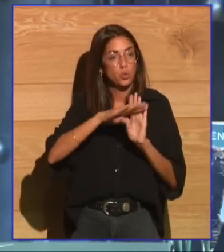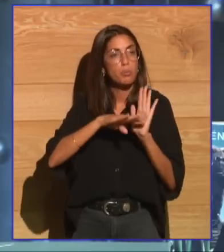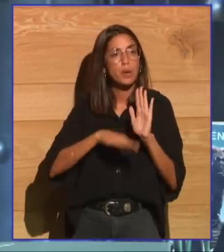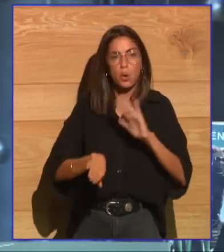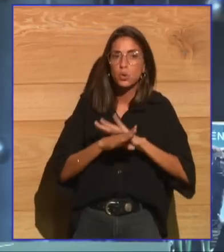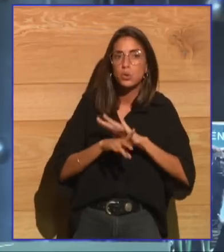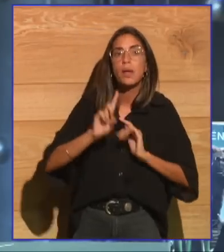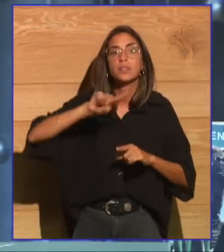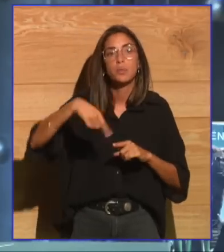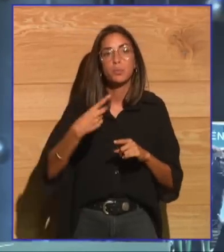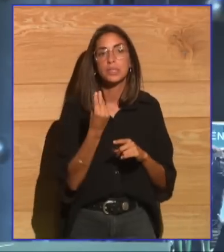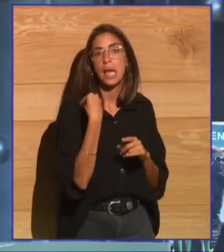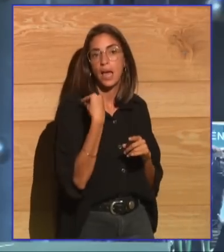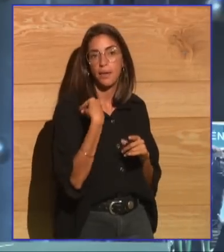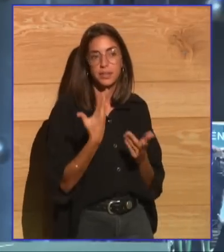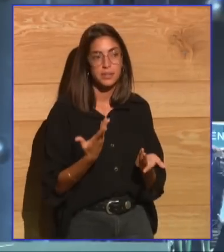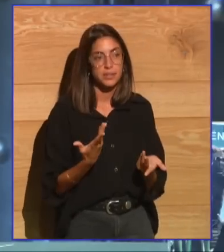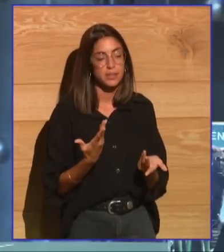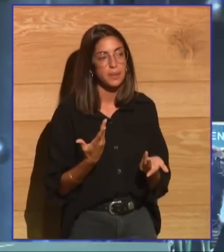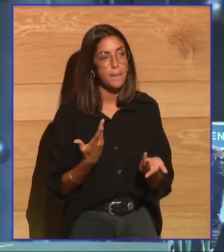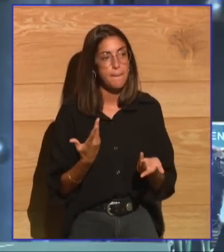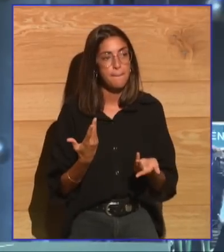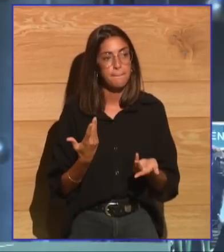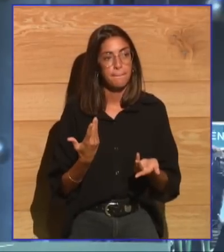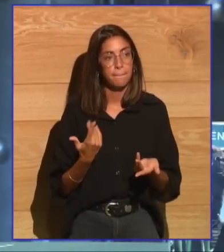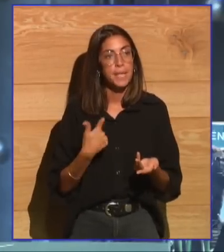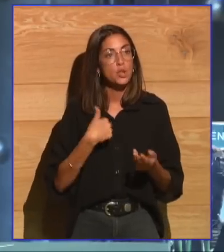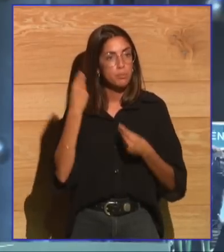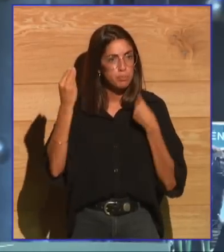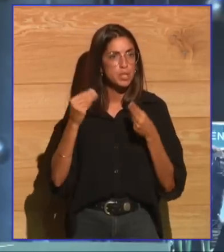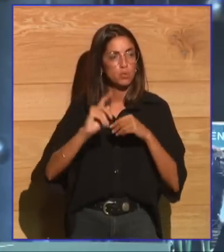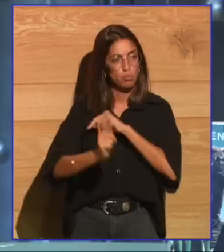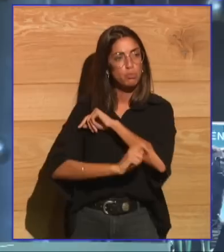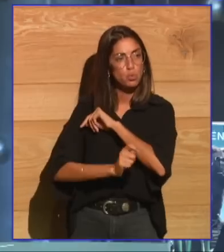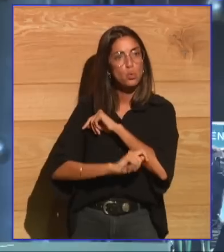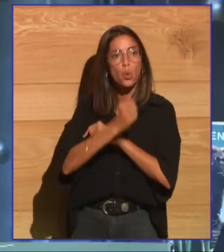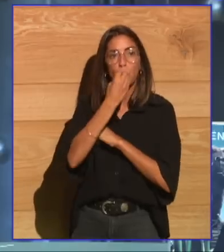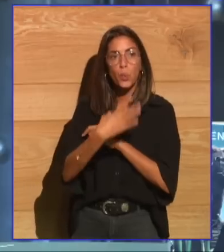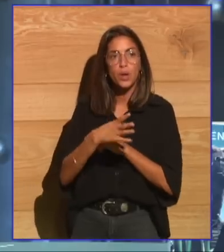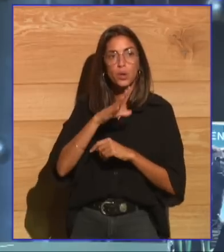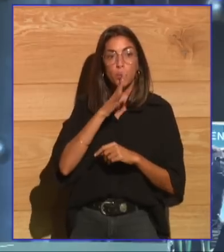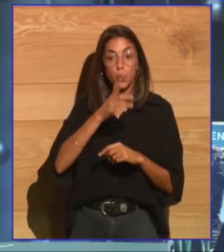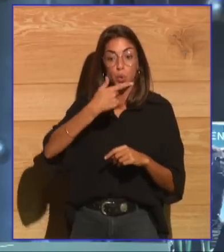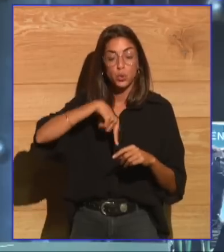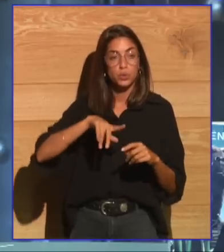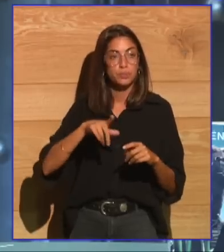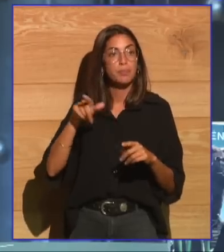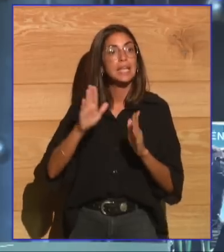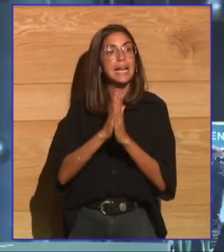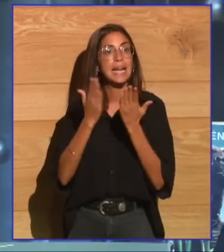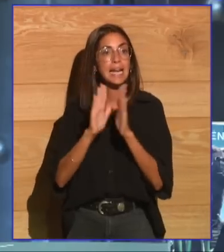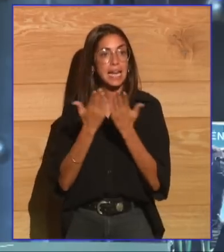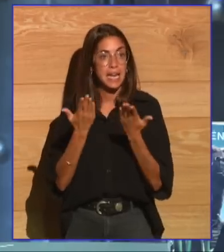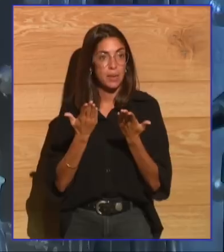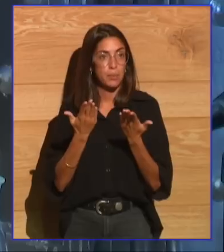se me ocurre gracias rodrigo técnica porque se me ocurre como una buena estrategia hay que hemos hecho nosotros seguimos hablando ella escribió new york